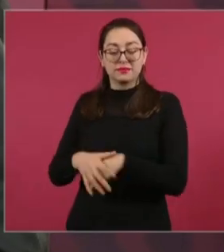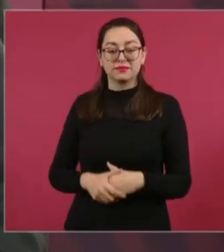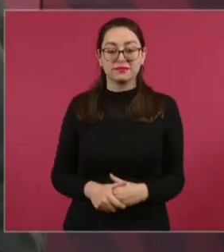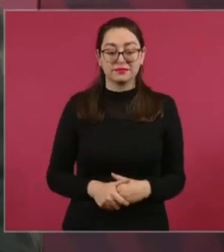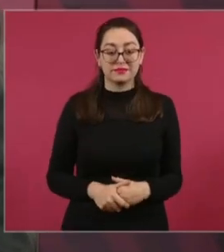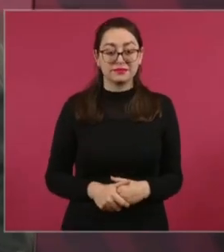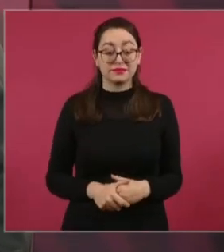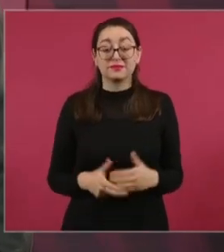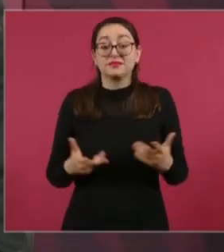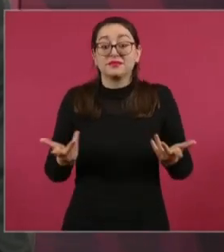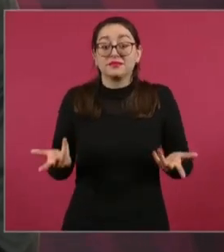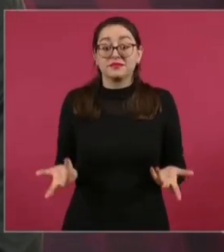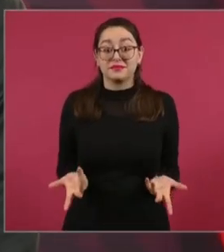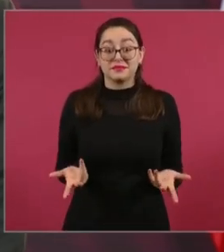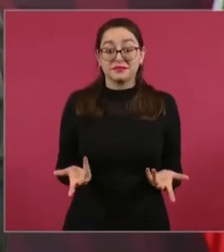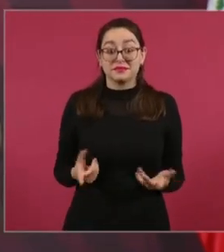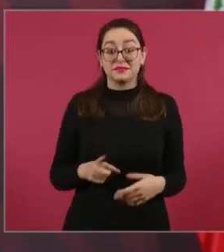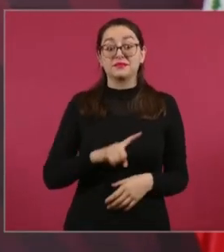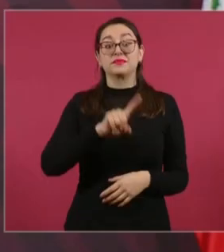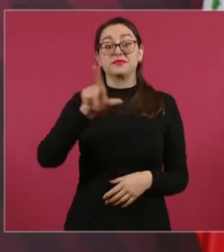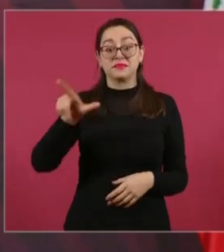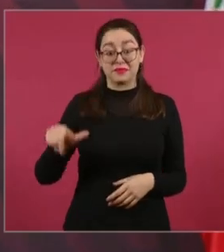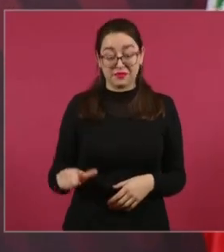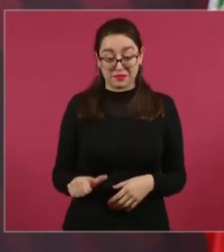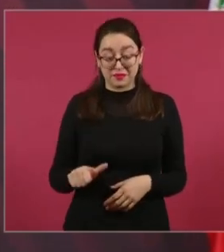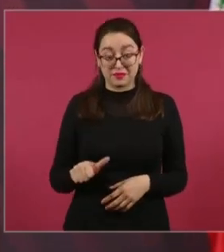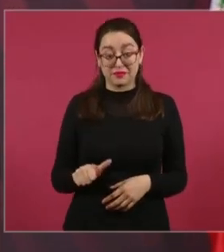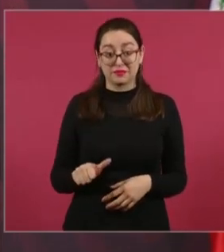Entonces, va con Salinas